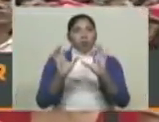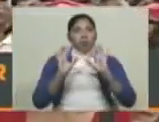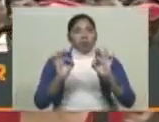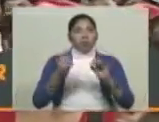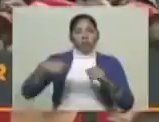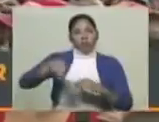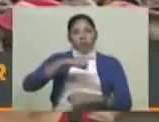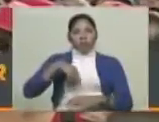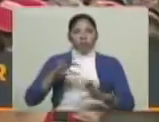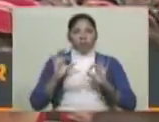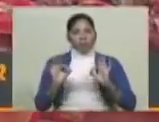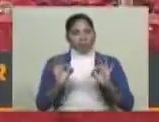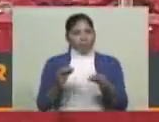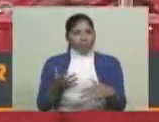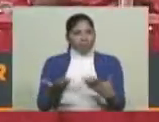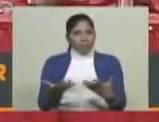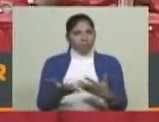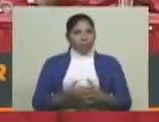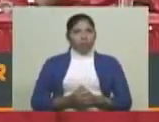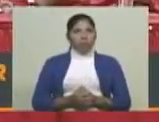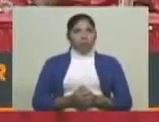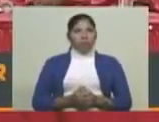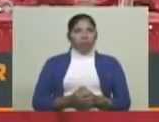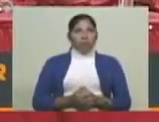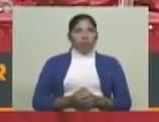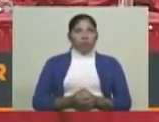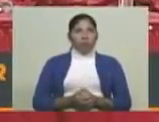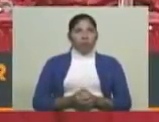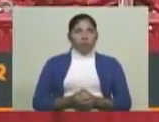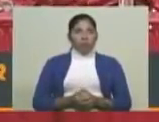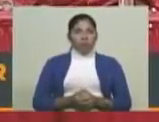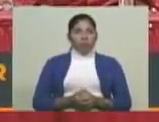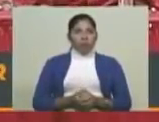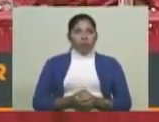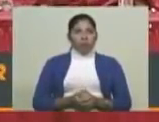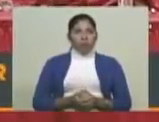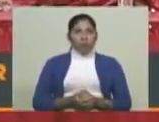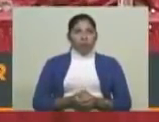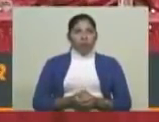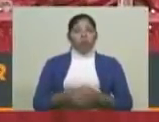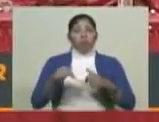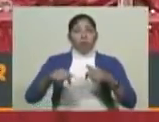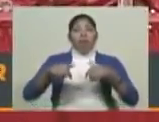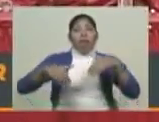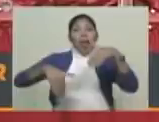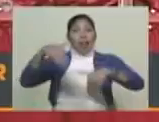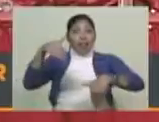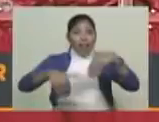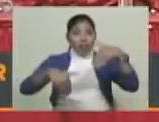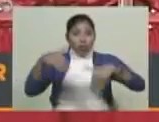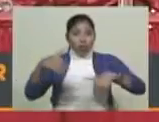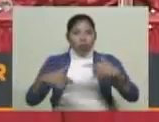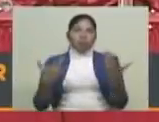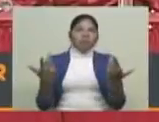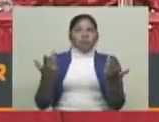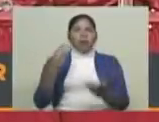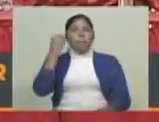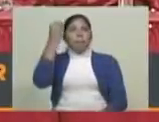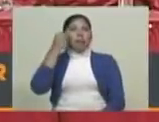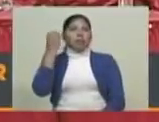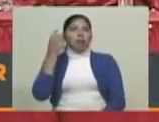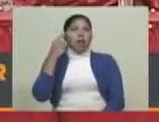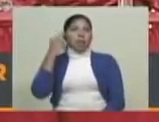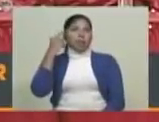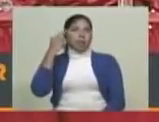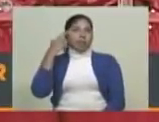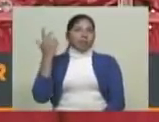donde radica lo que viene, lo que viene. Unas elecciones no podemos pensar que las vamos a ganar